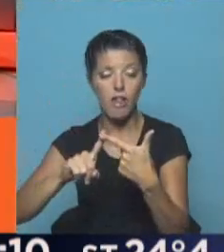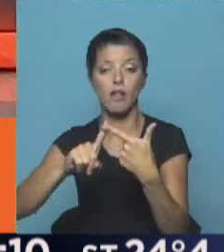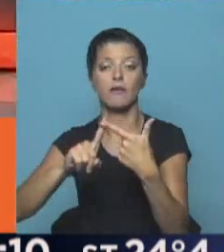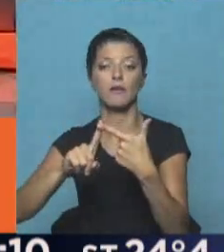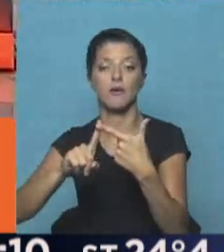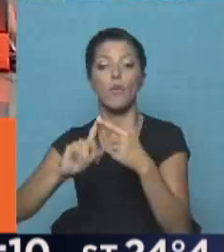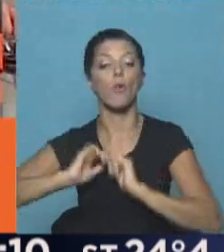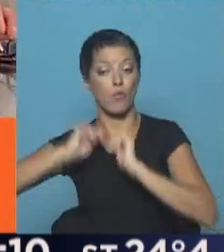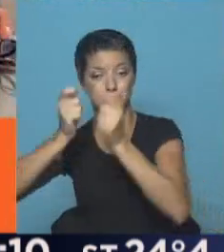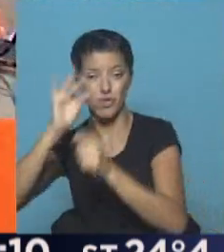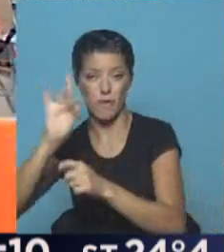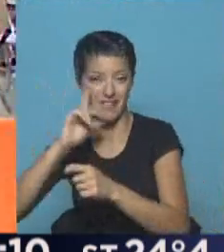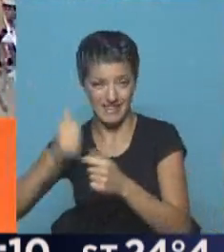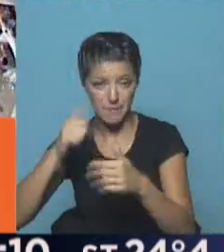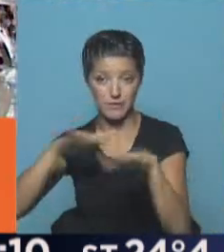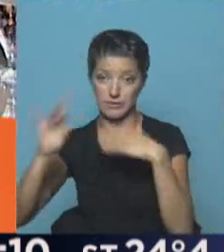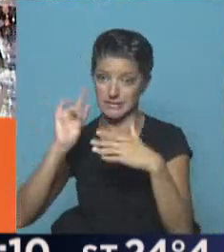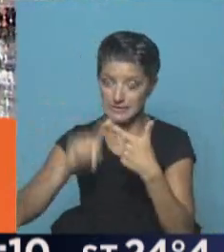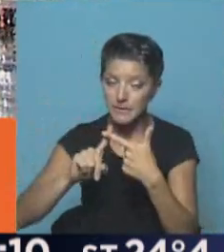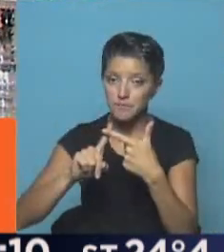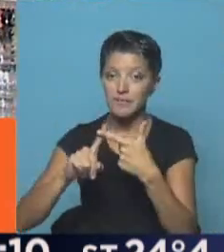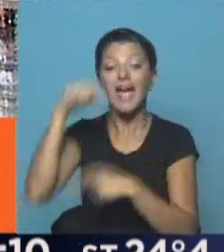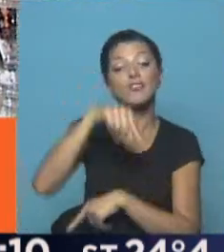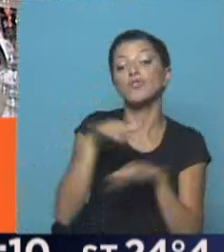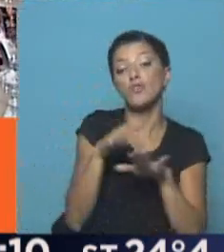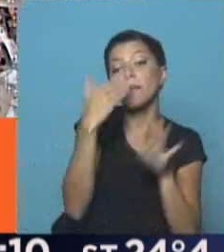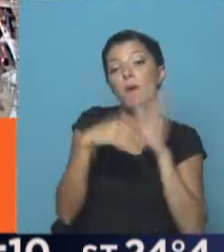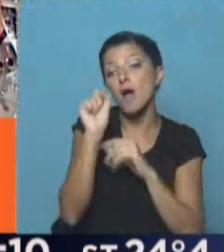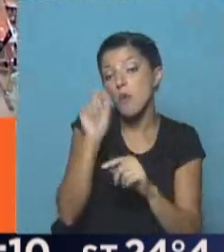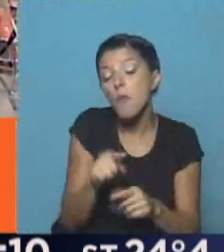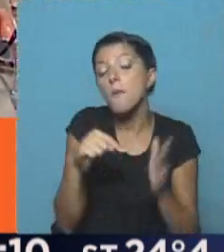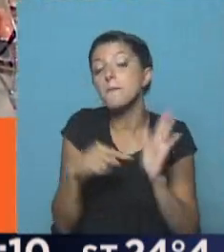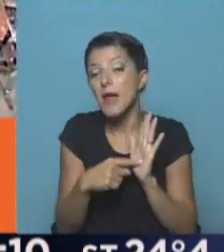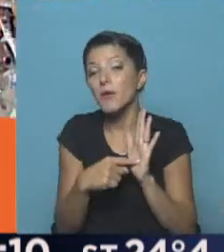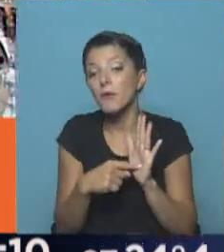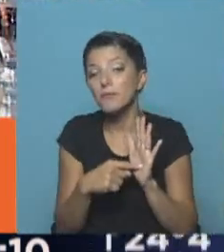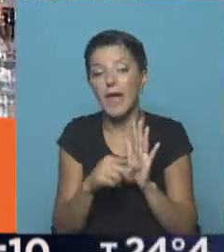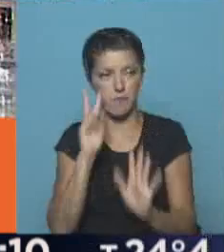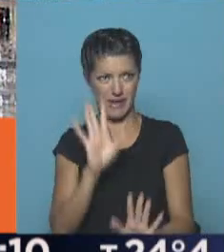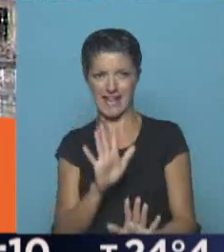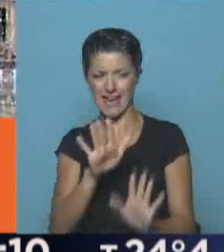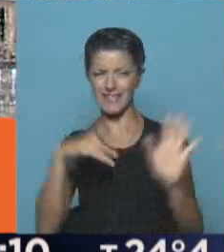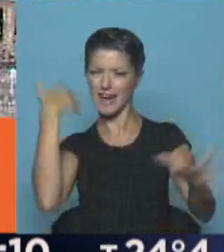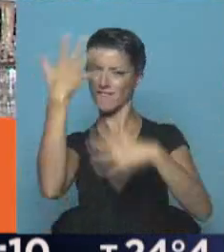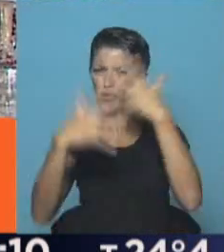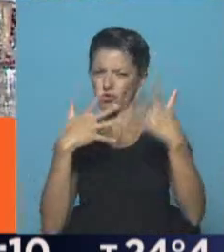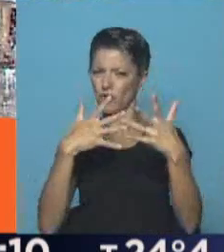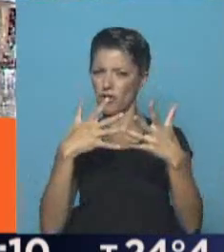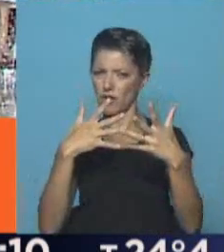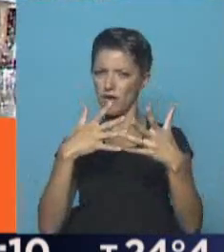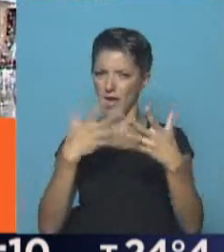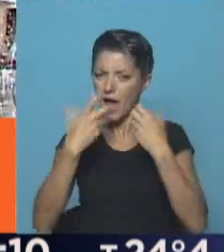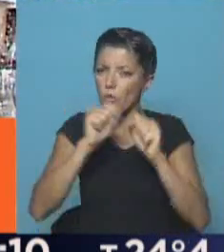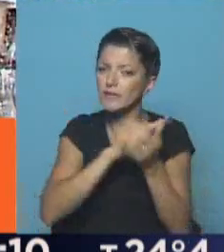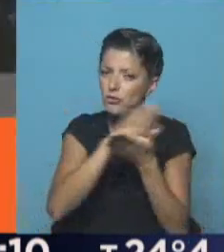a Dilma. Son situaciones más normales, pero es todo un desafío si esta revolución ciudadana es capaz de encontrarle la solución a